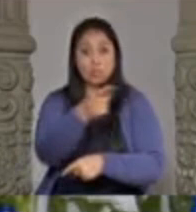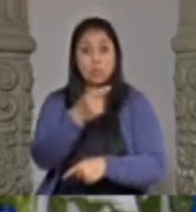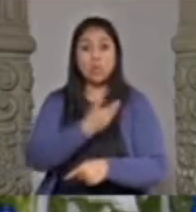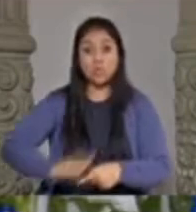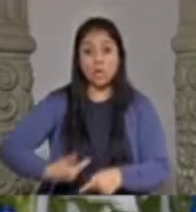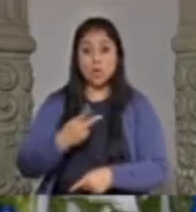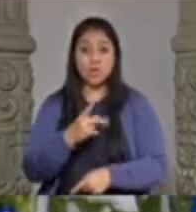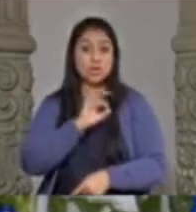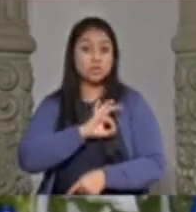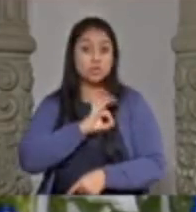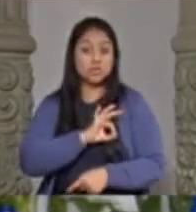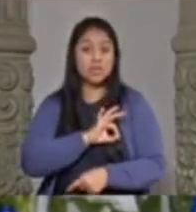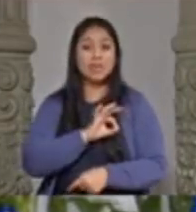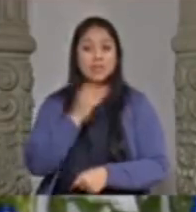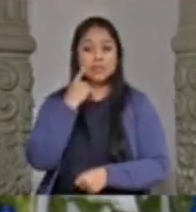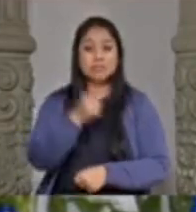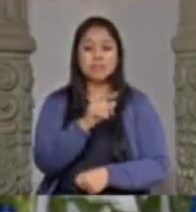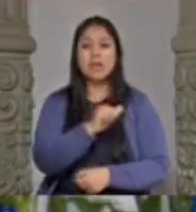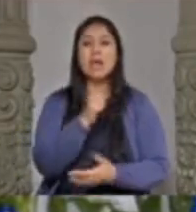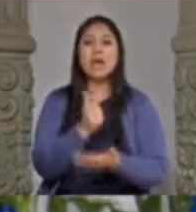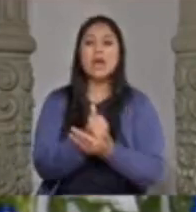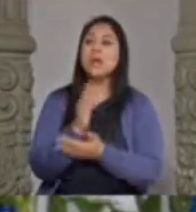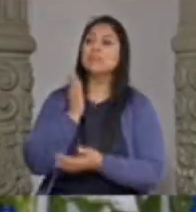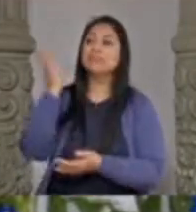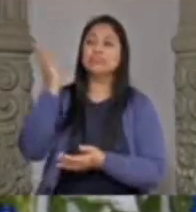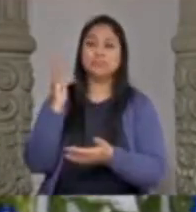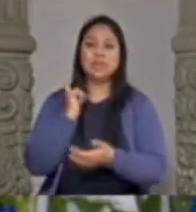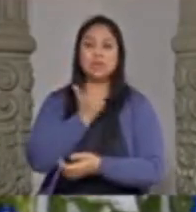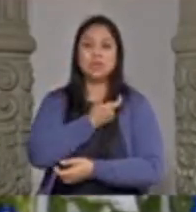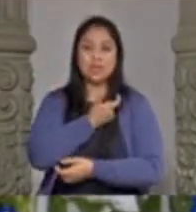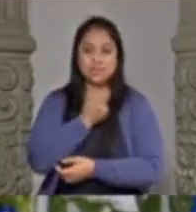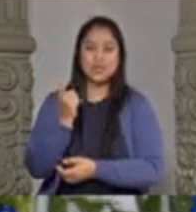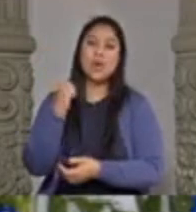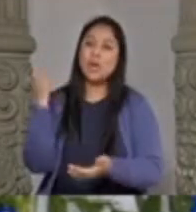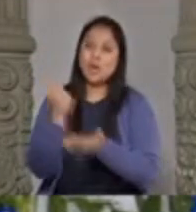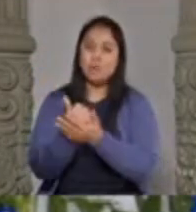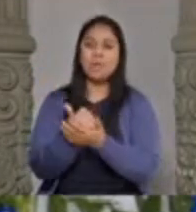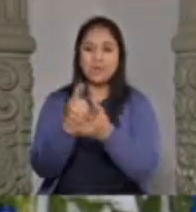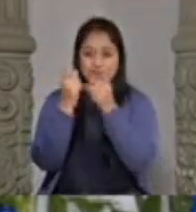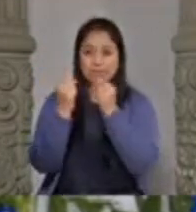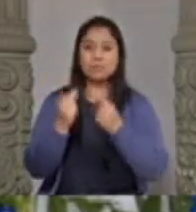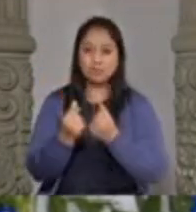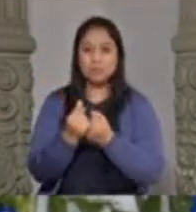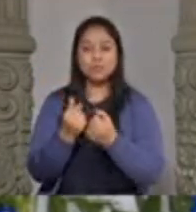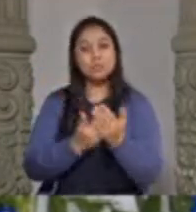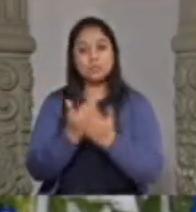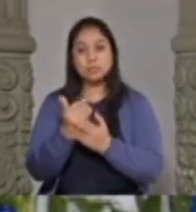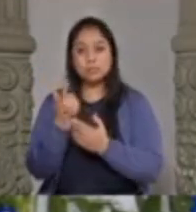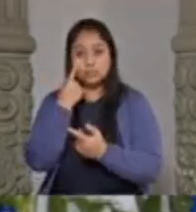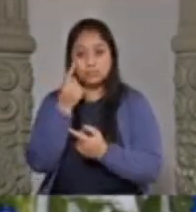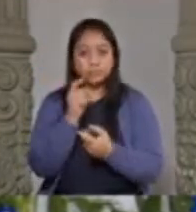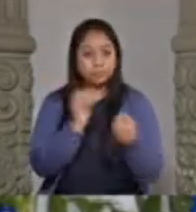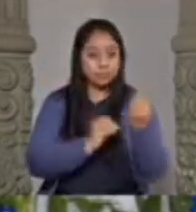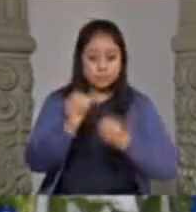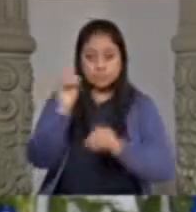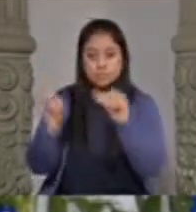pedirle al Congreso que nos apruebe el presupuesto que haya devenido de la incorporación